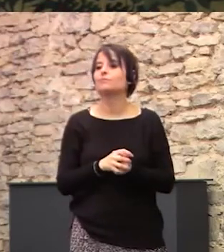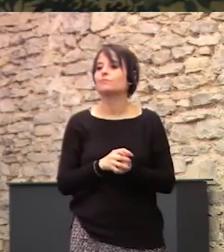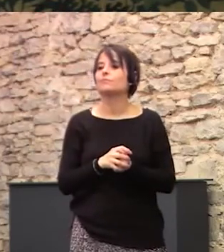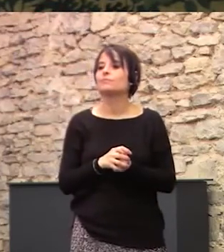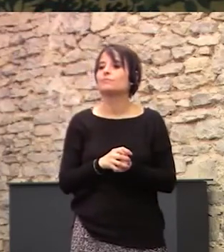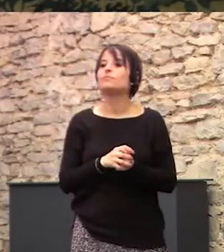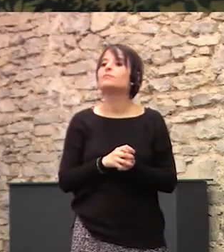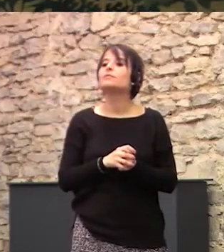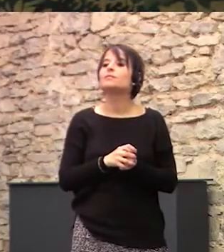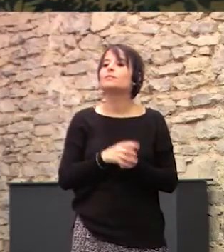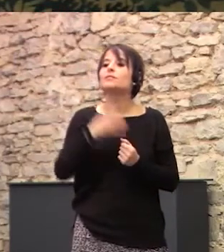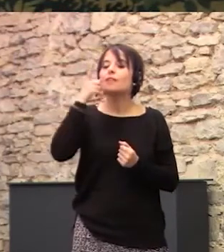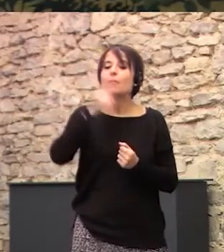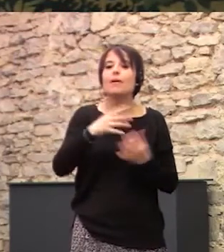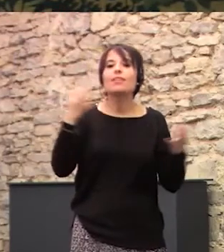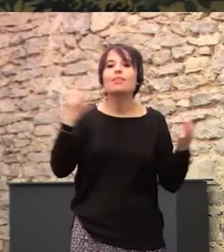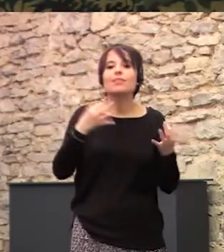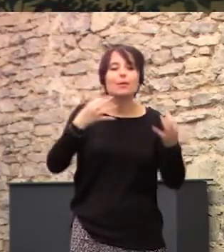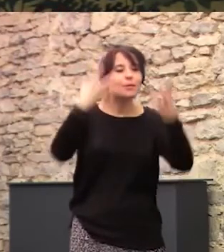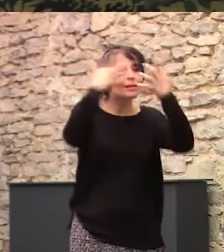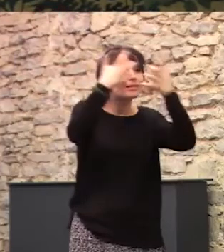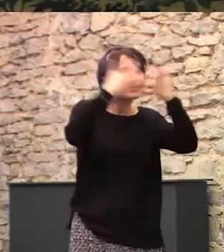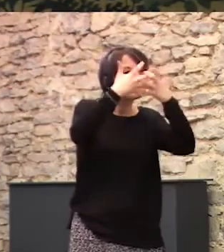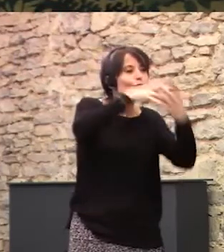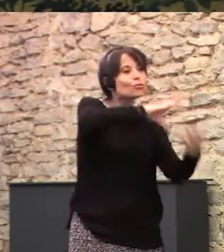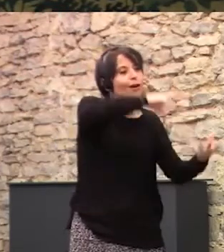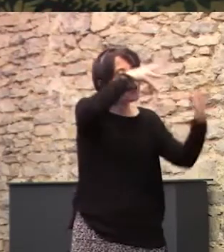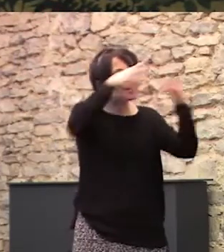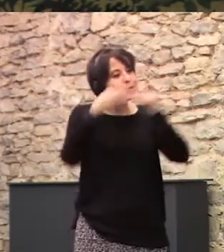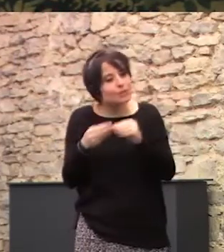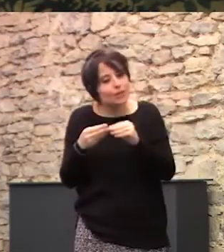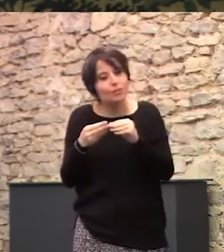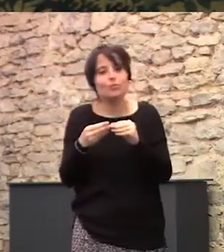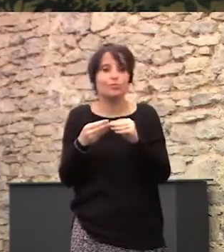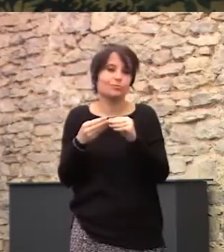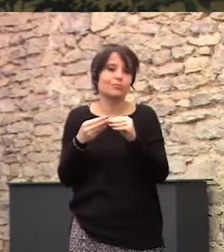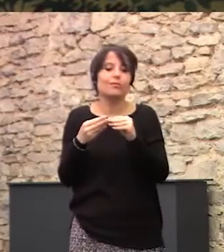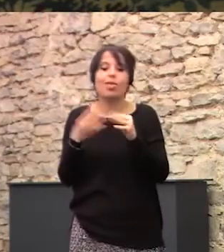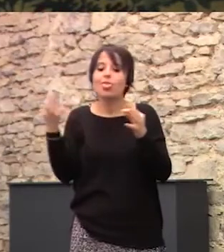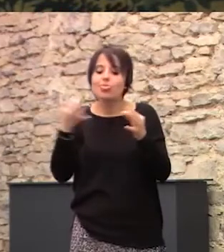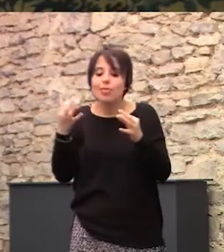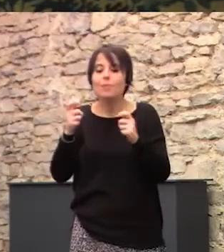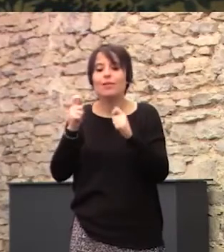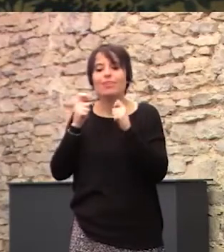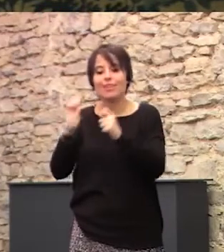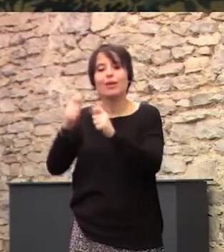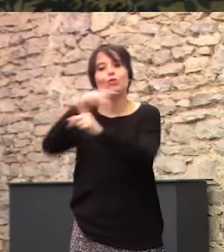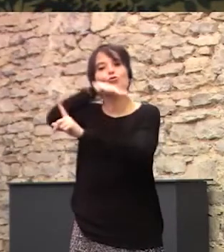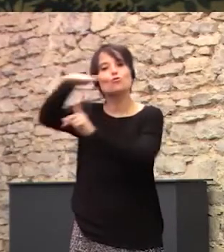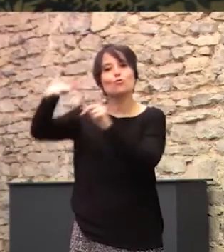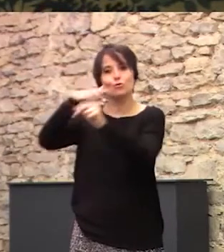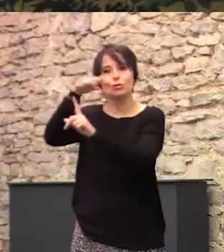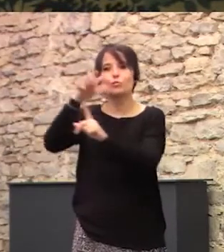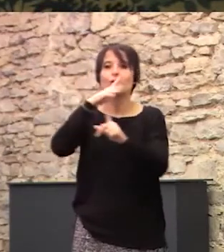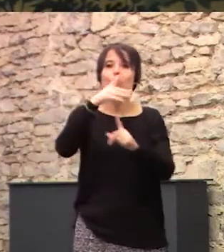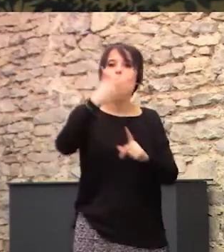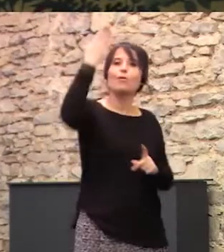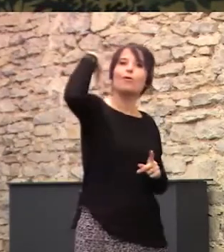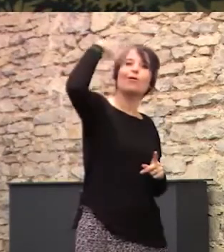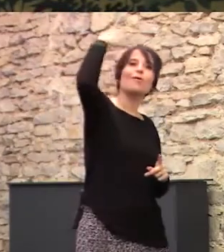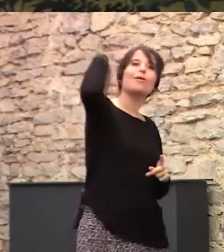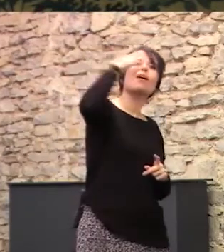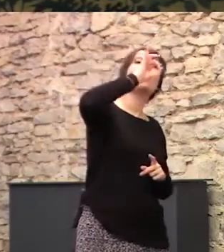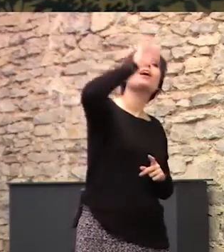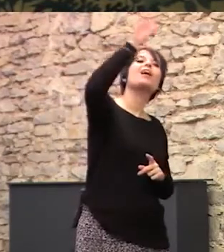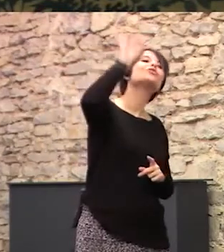Y reinterpretación del texto haciendo interpretaciones contextualizadas. ¿Por qué el texto dijo esto hace 14